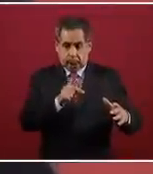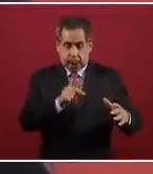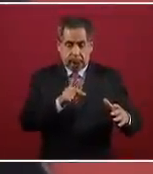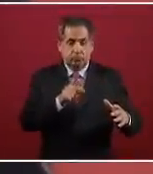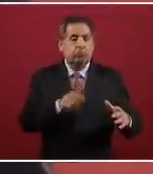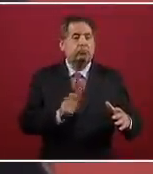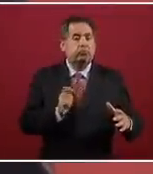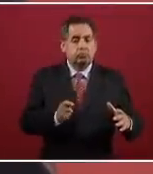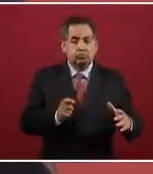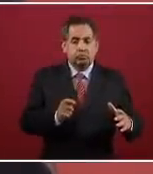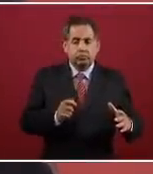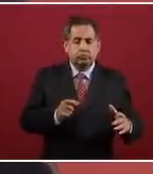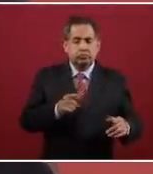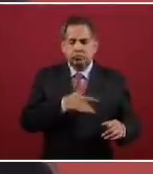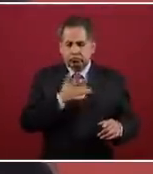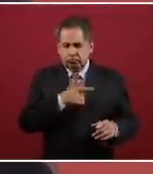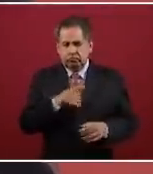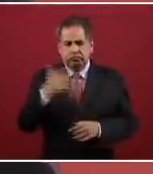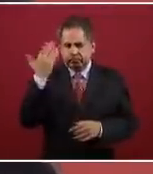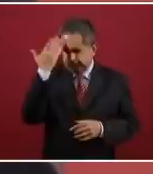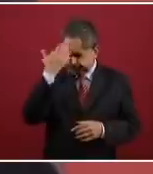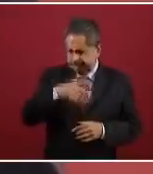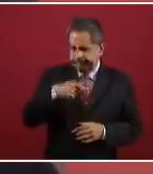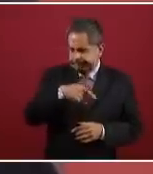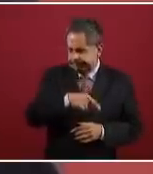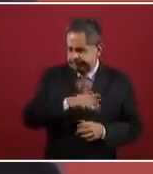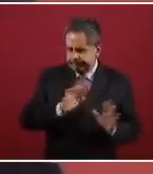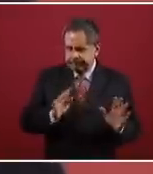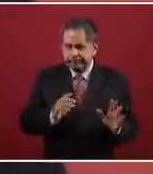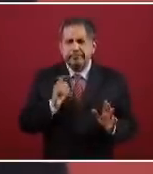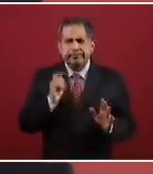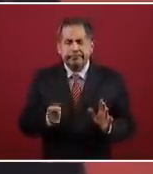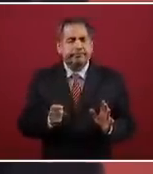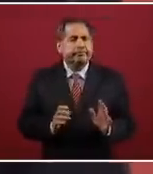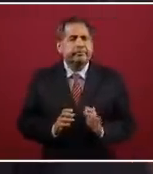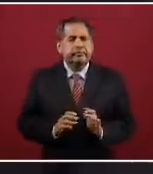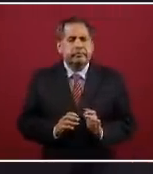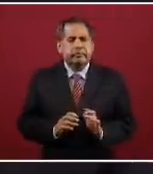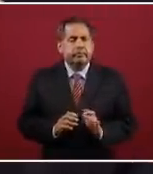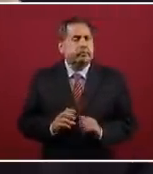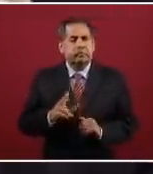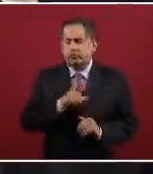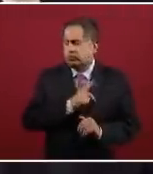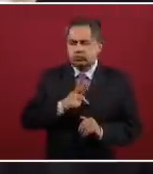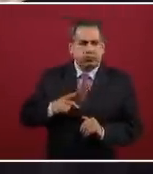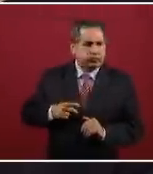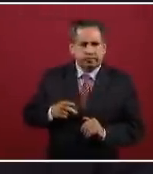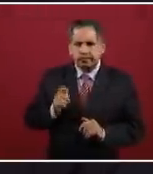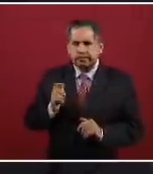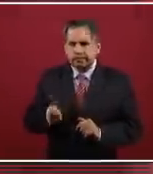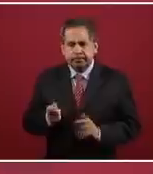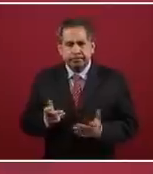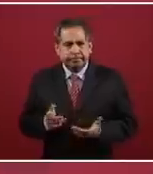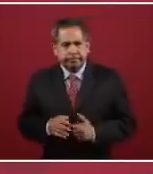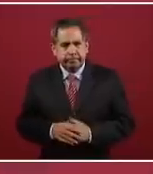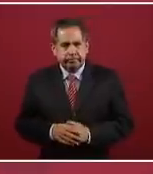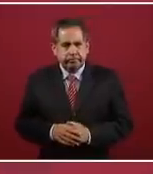están conscientes de que no debe de